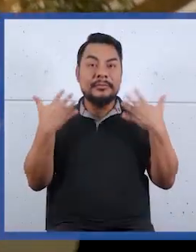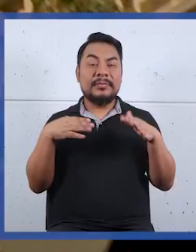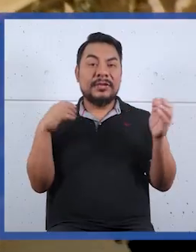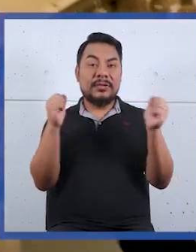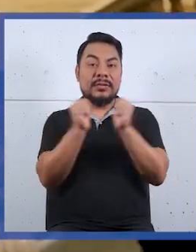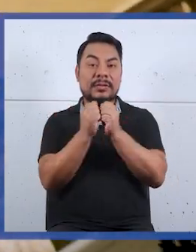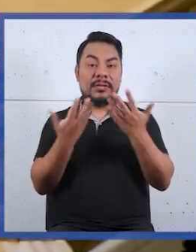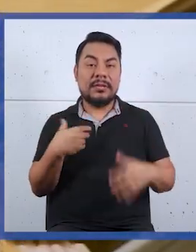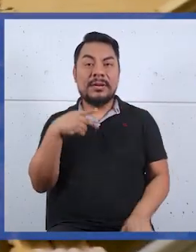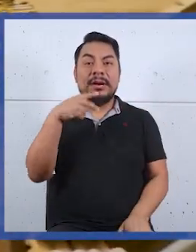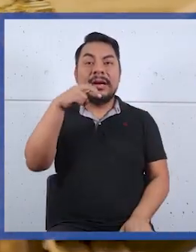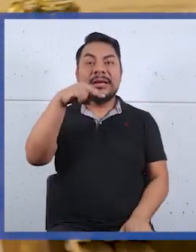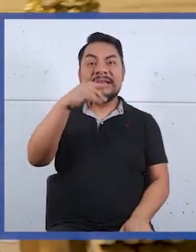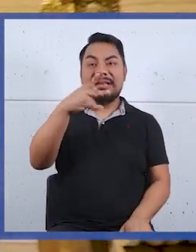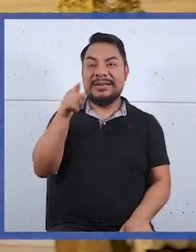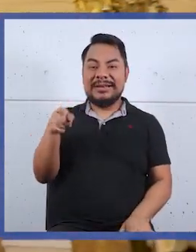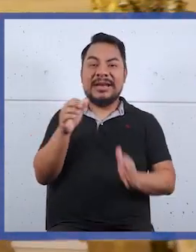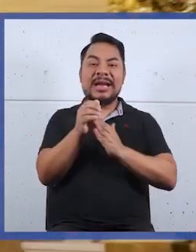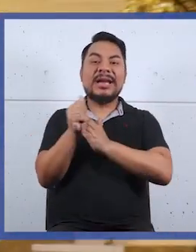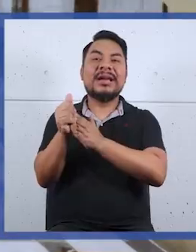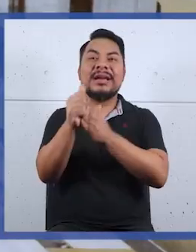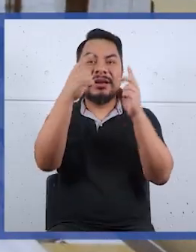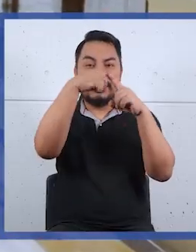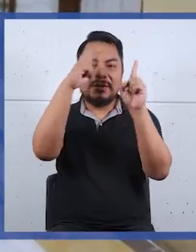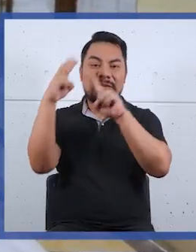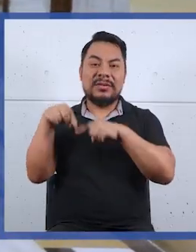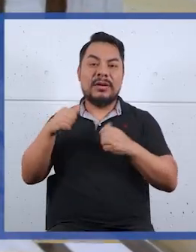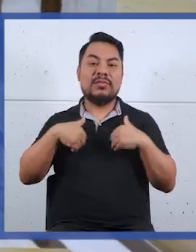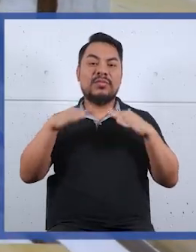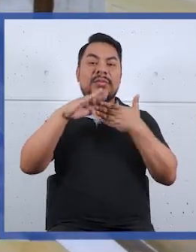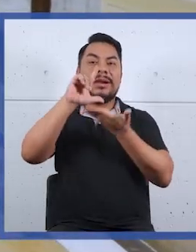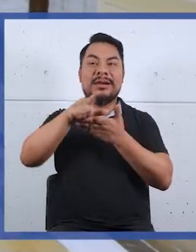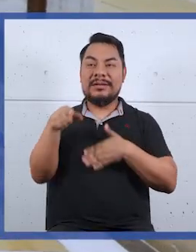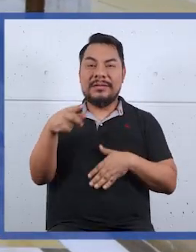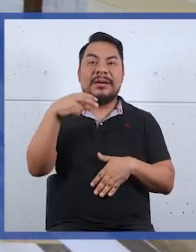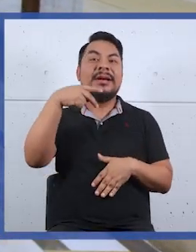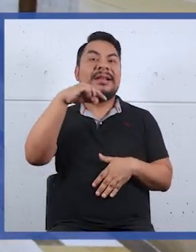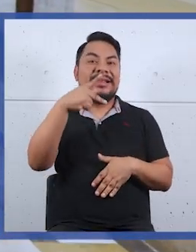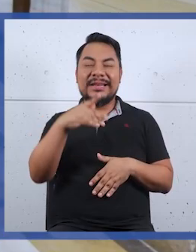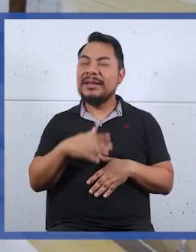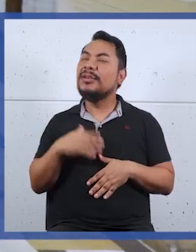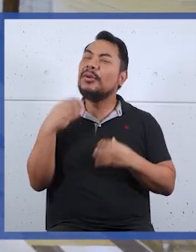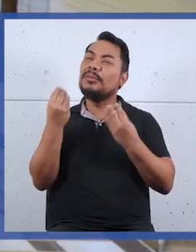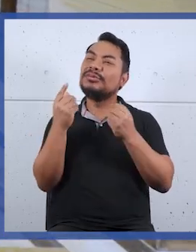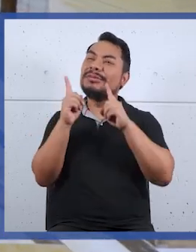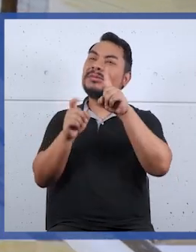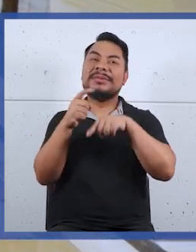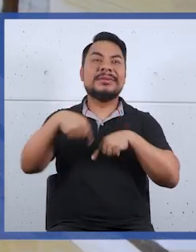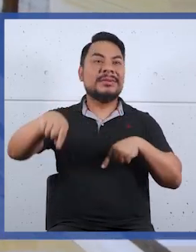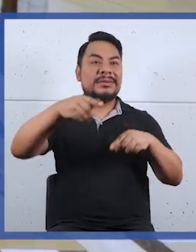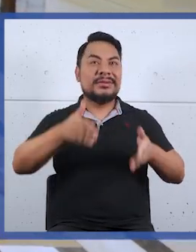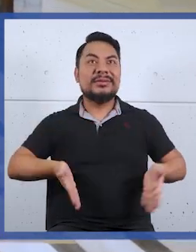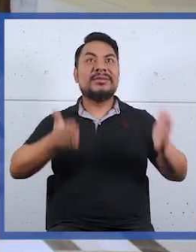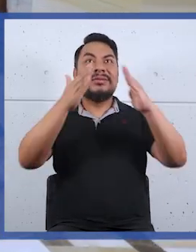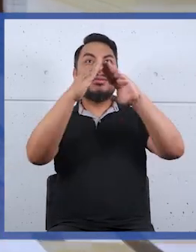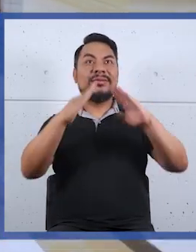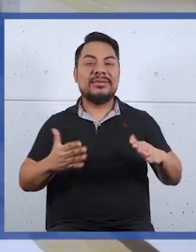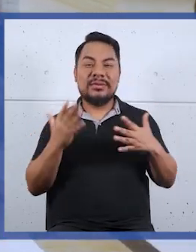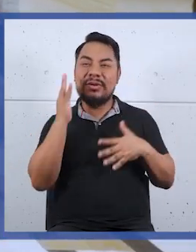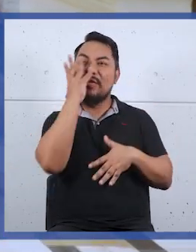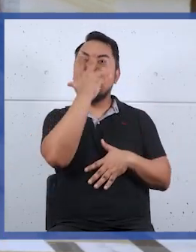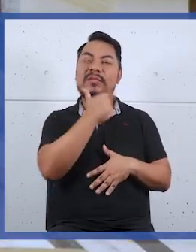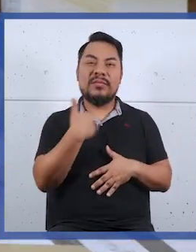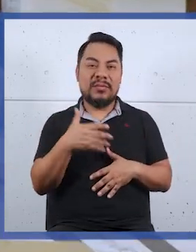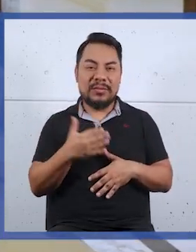Bueno, yo estoy acompañada de Nick Huiza, guía de turismo de la Municipalidad de Lima. Nick, tengo muchísimas preguntas sobre este edificio